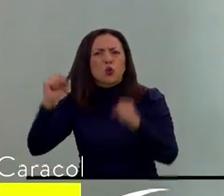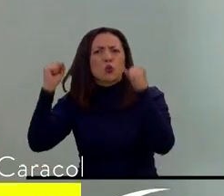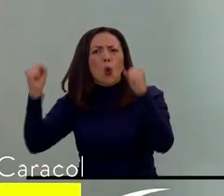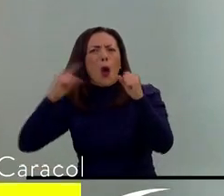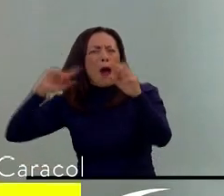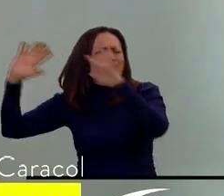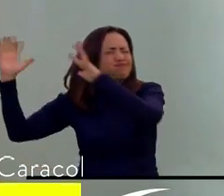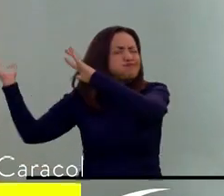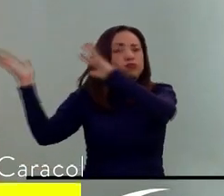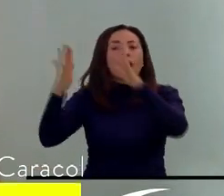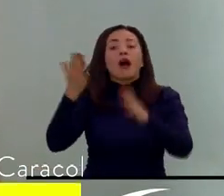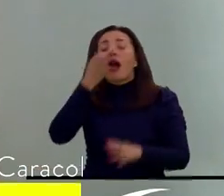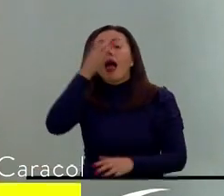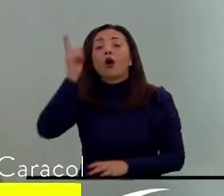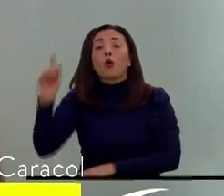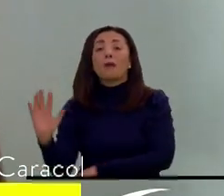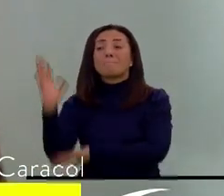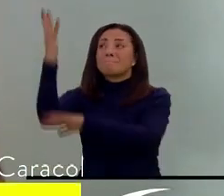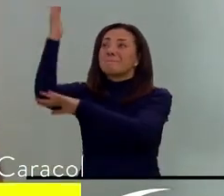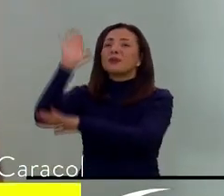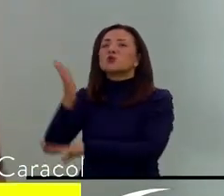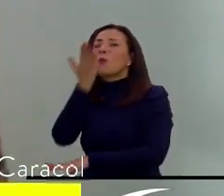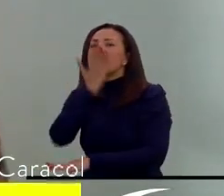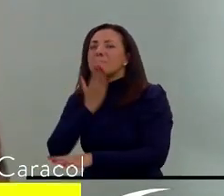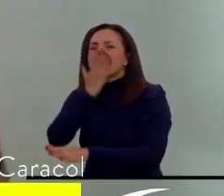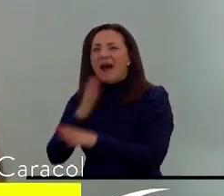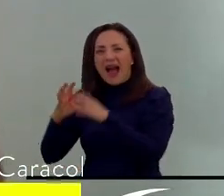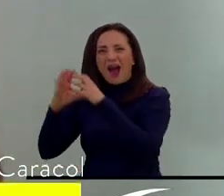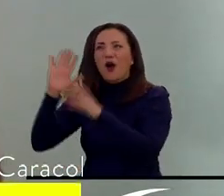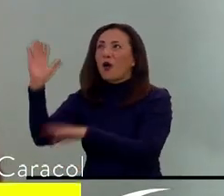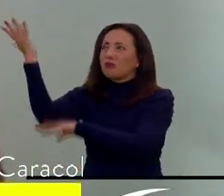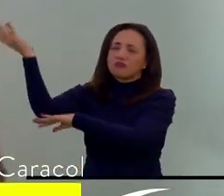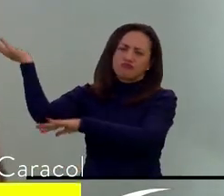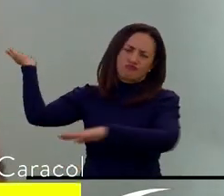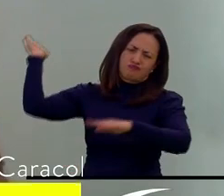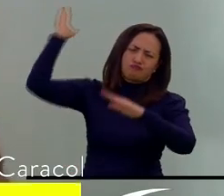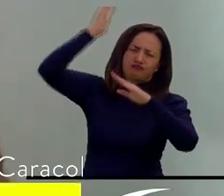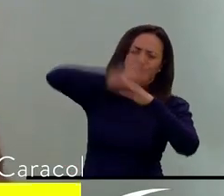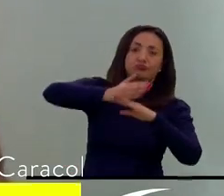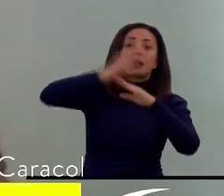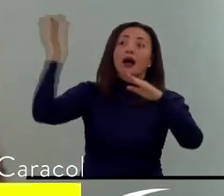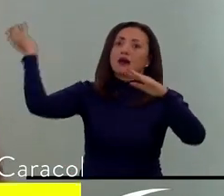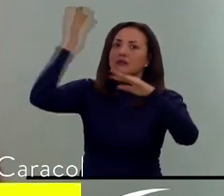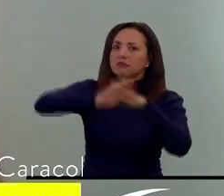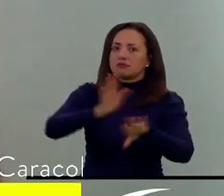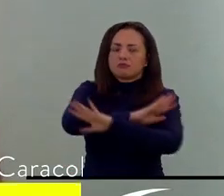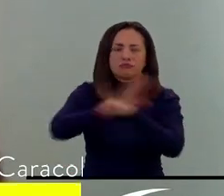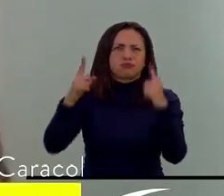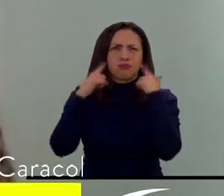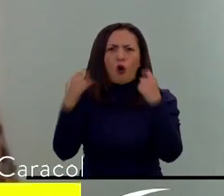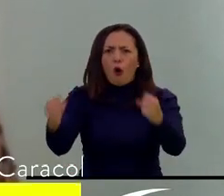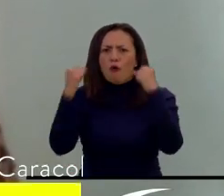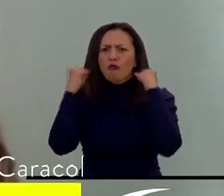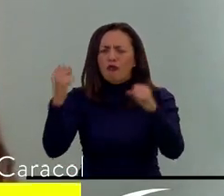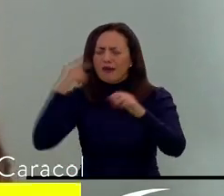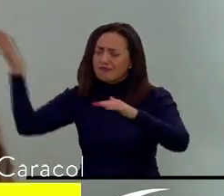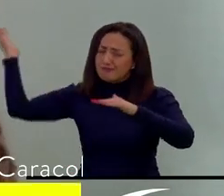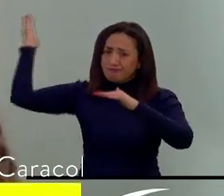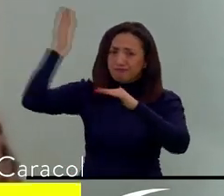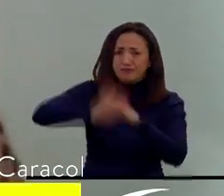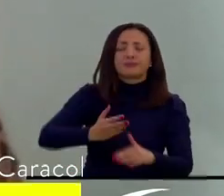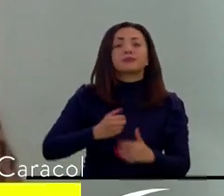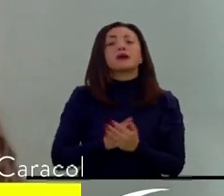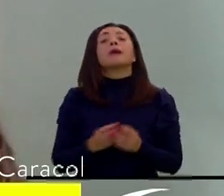fue que el árbol de mango de la vecina se me vino todo encima del techo. Fue terrible el estruendo y aparte de